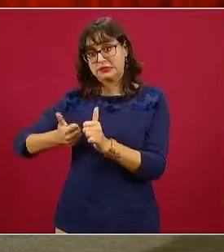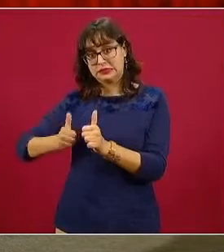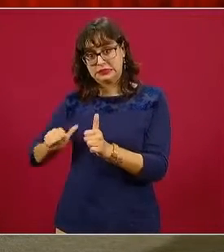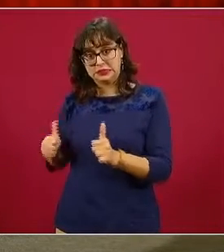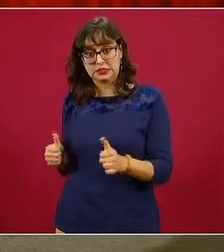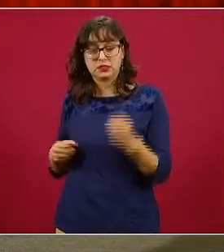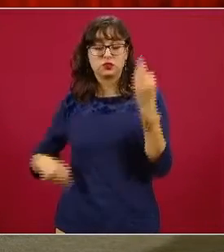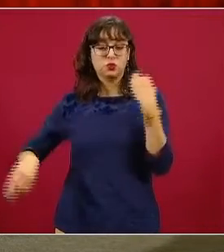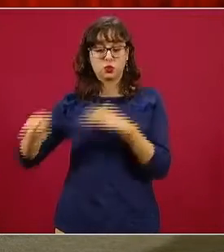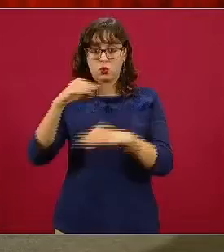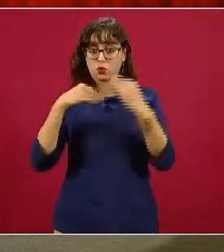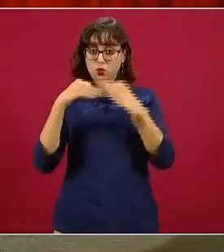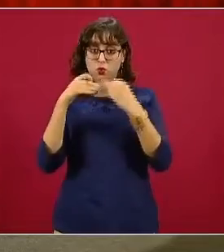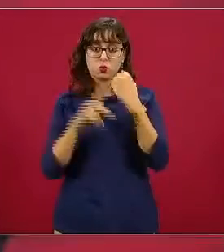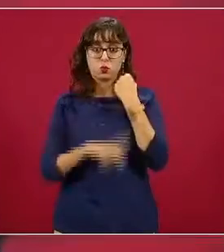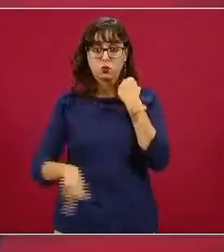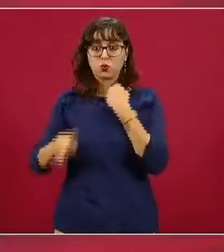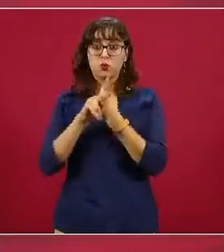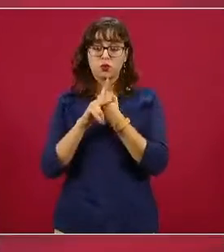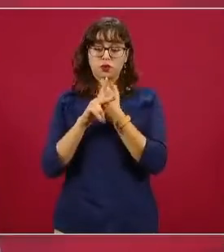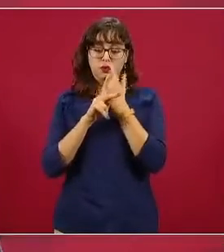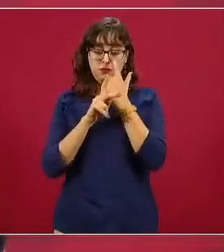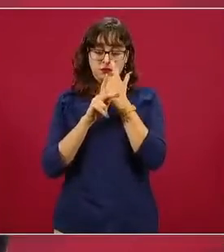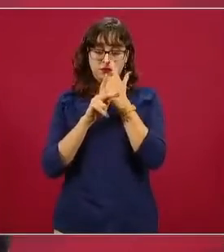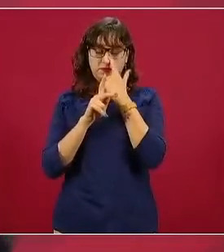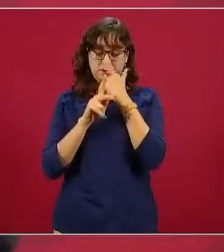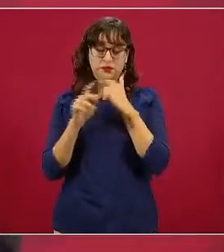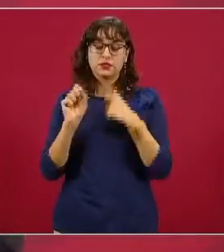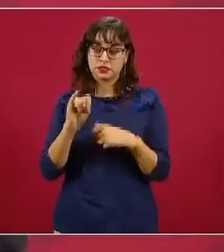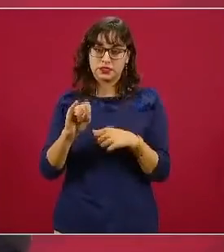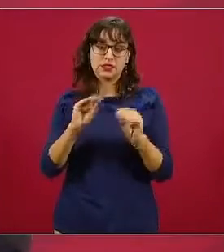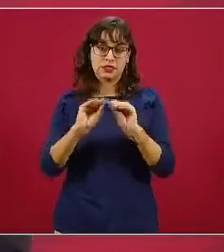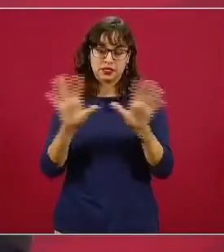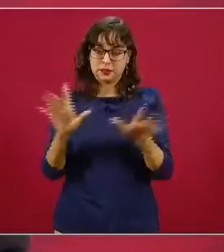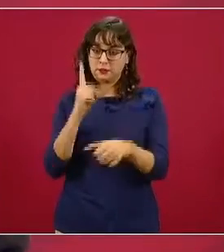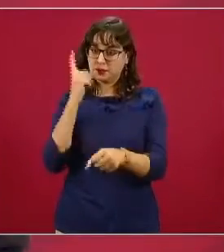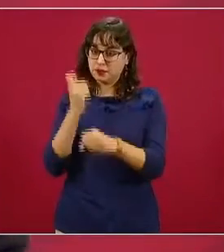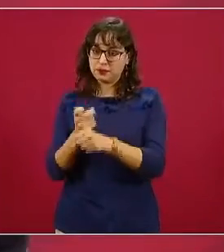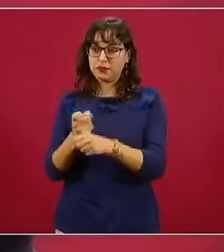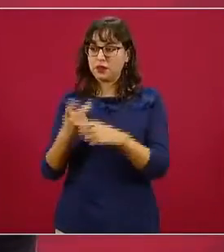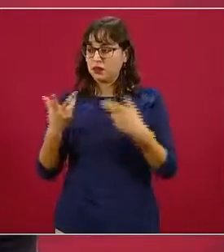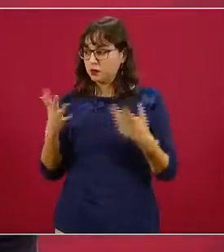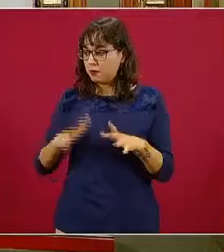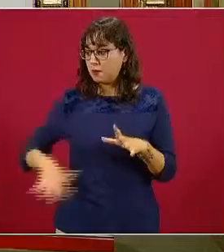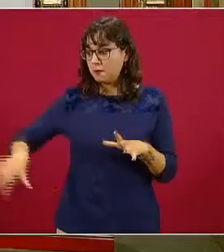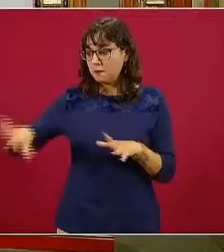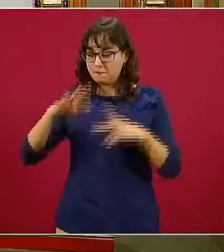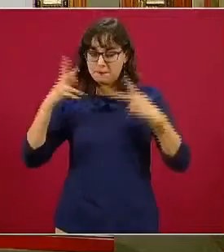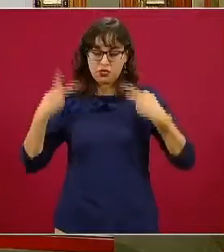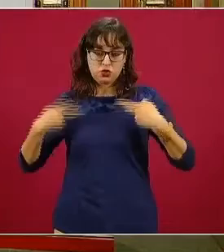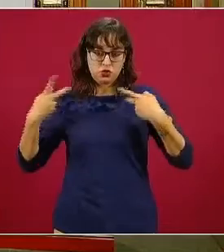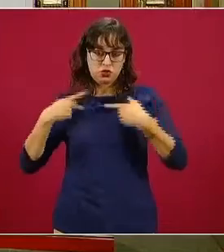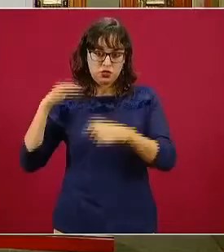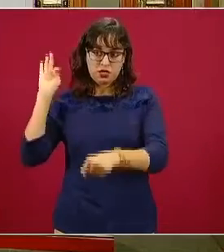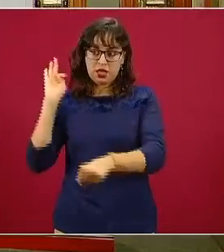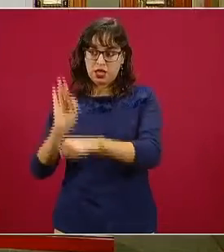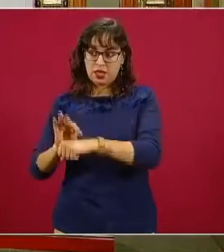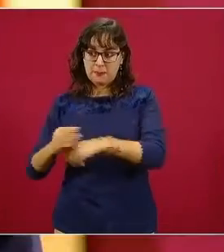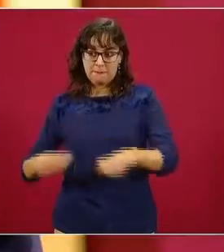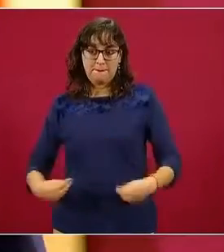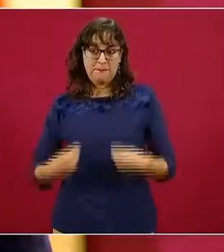todos los países hicieron fue, desde luego, privilegiar el salvar vidas, el proteger a las personas respecto a